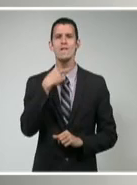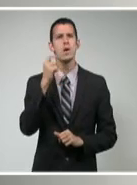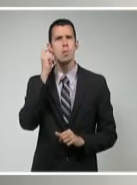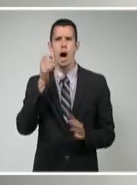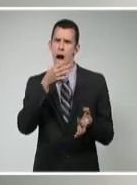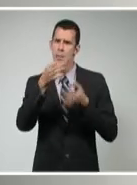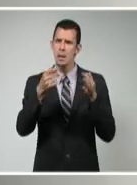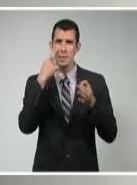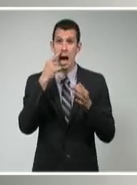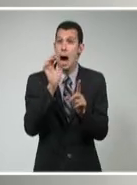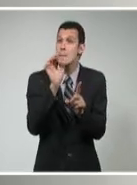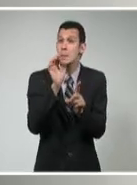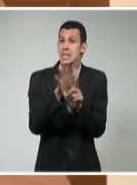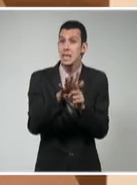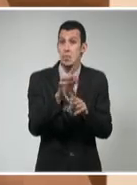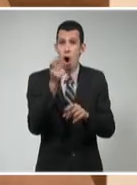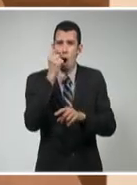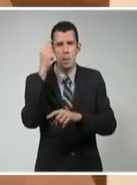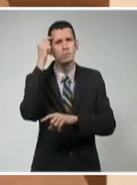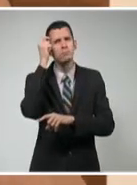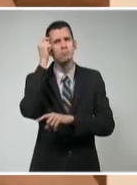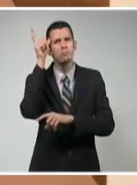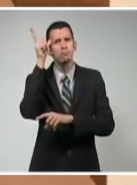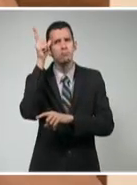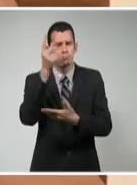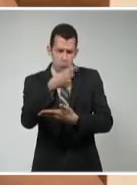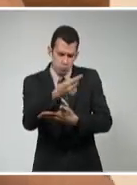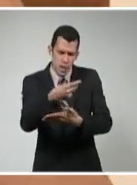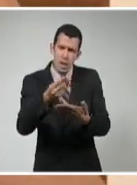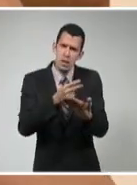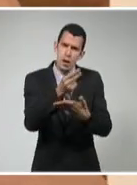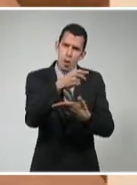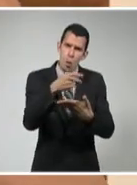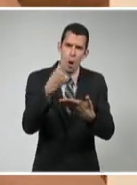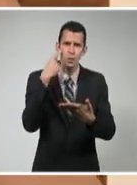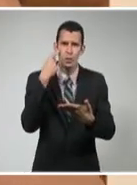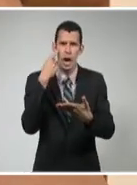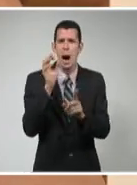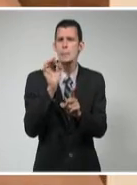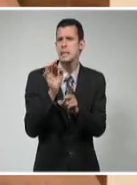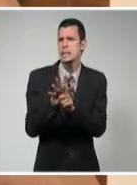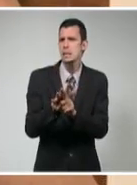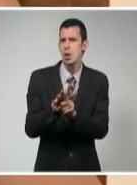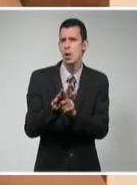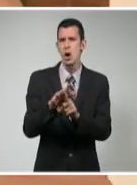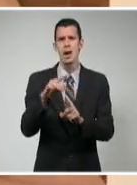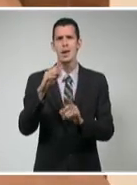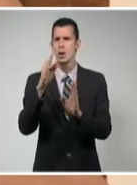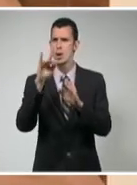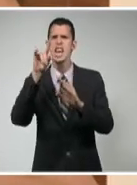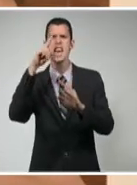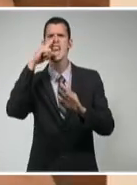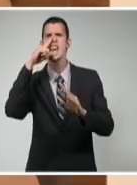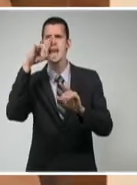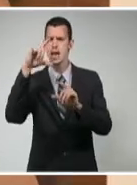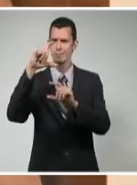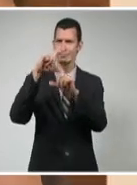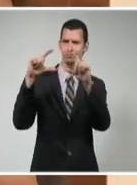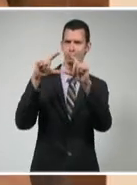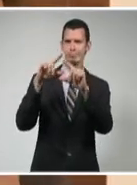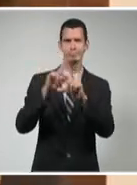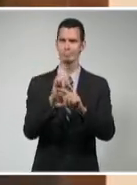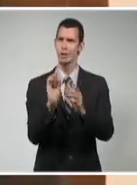tenía la N. Parece que en la elaboración artística del proyecto como tal, finalmente se le pone la N, que no